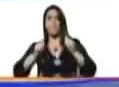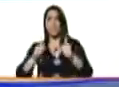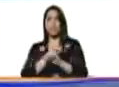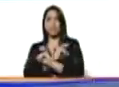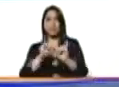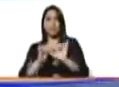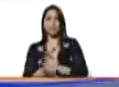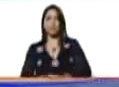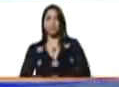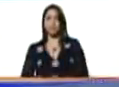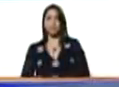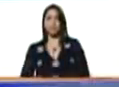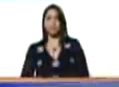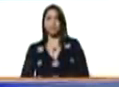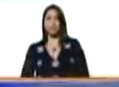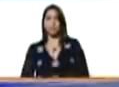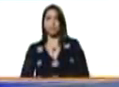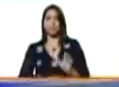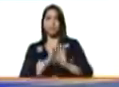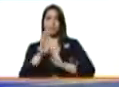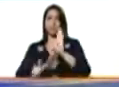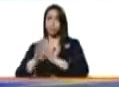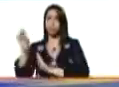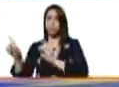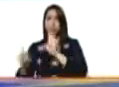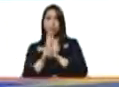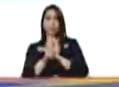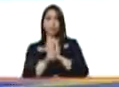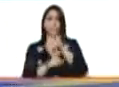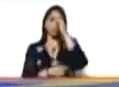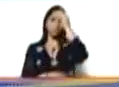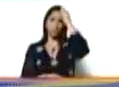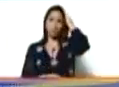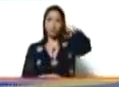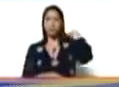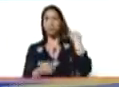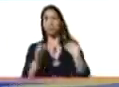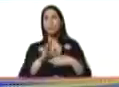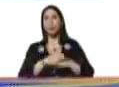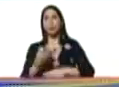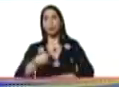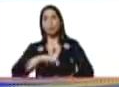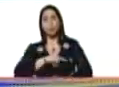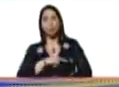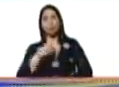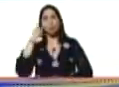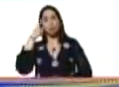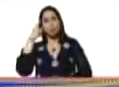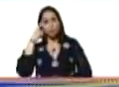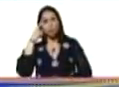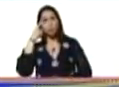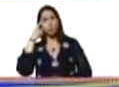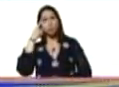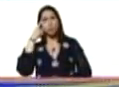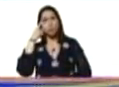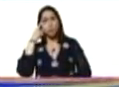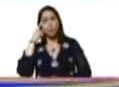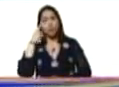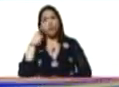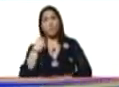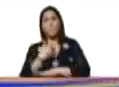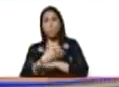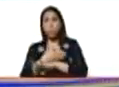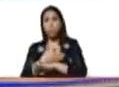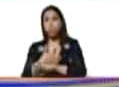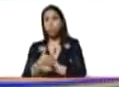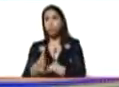una vez a desarrollarse esa ley, porque estamos convencidos que, como decía Alfaro, en la demora